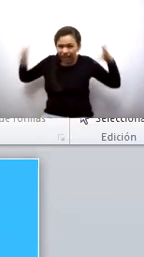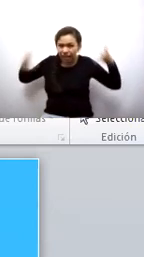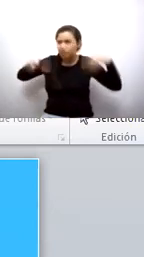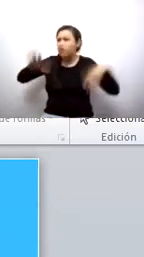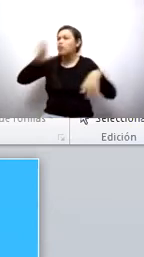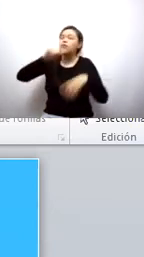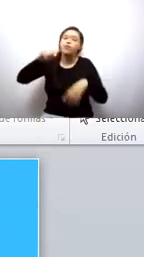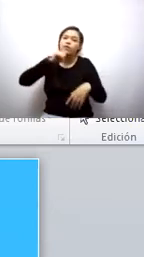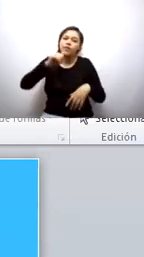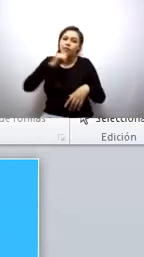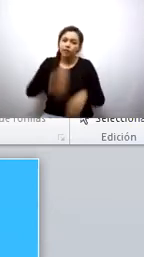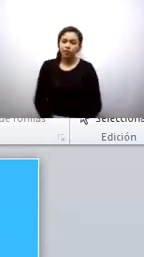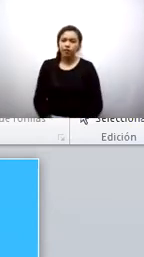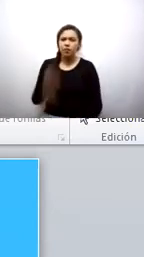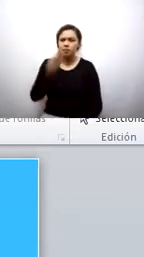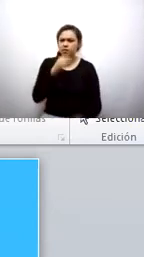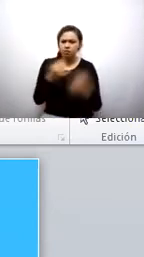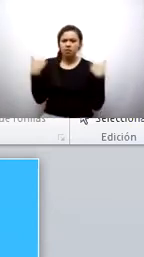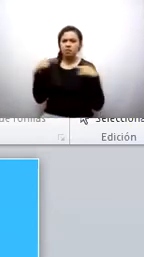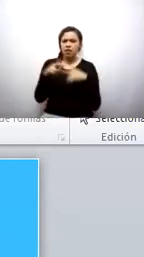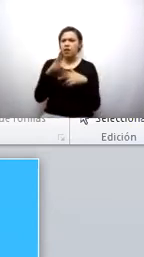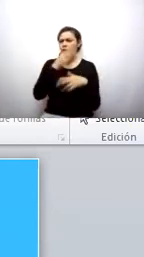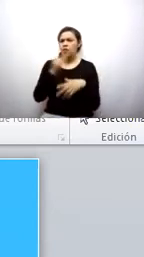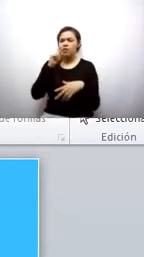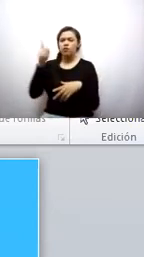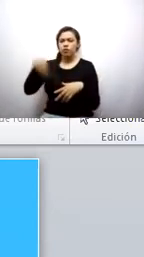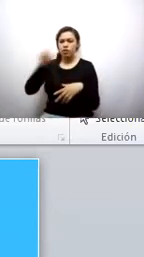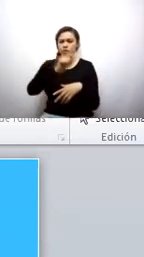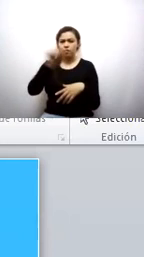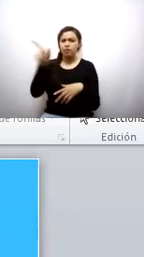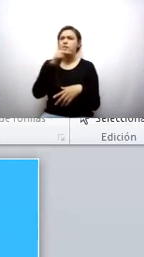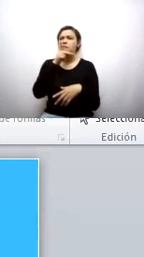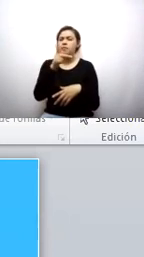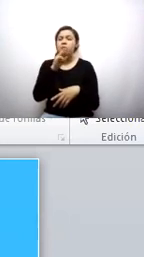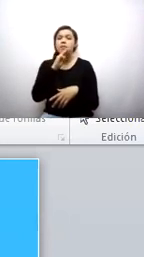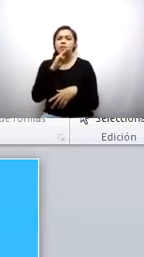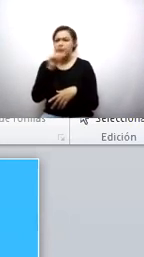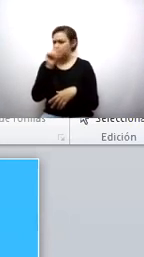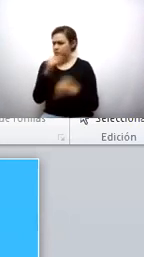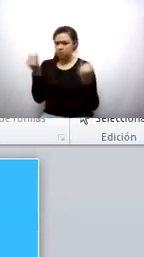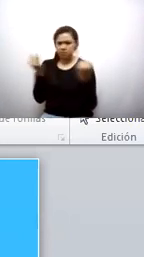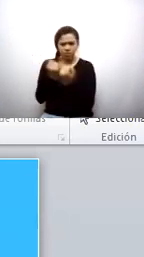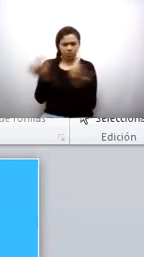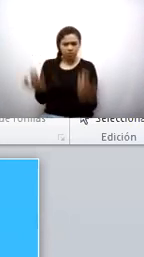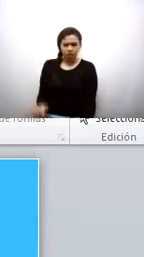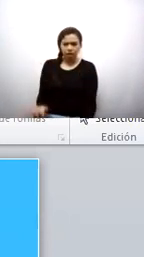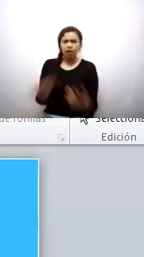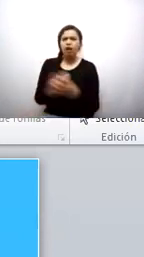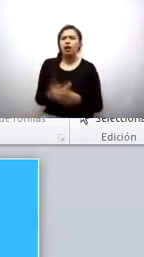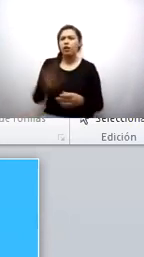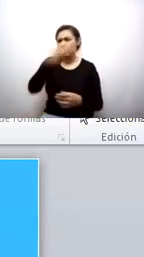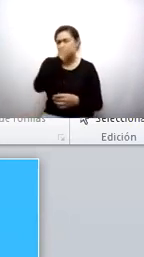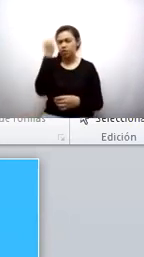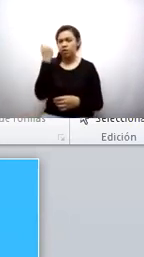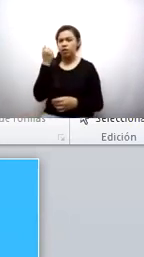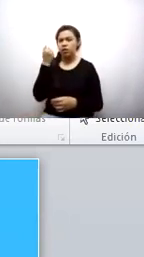mismos, maestros, maestras, ustedes son profesionales, son papás, son mamás, son, no sé, son en